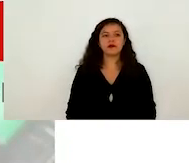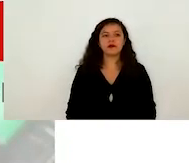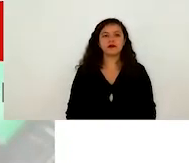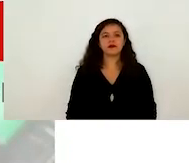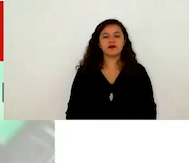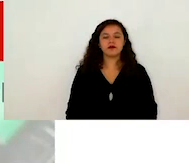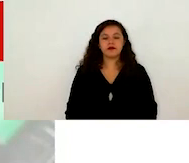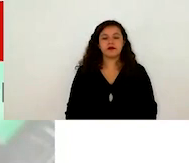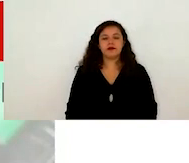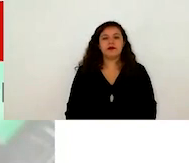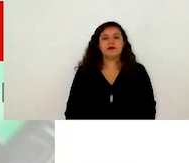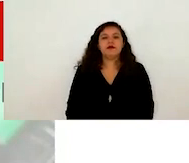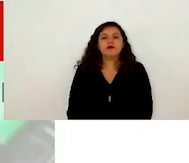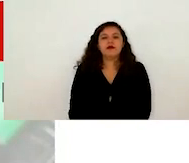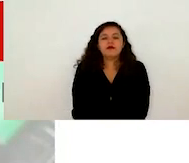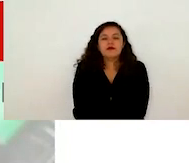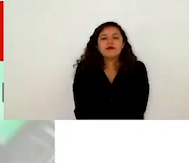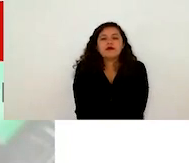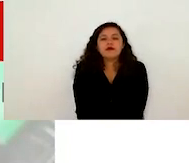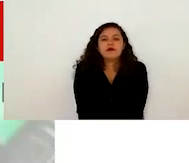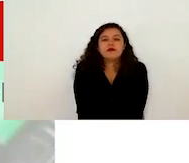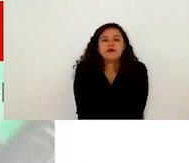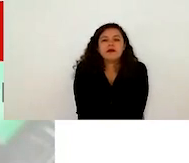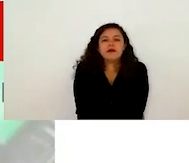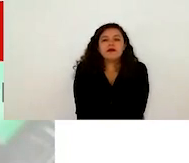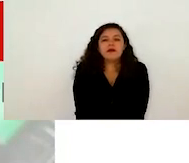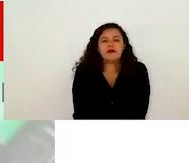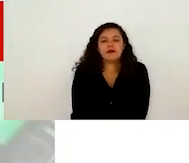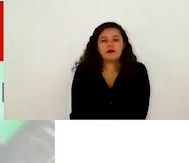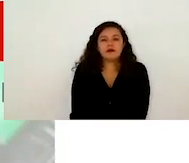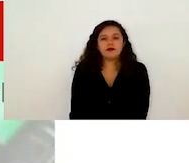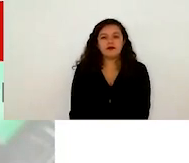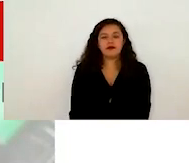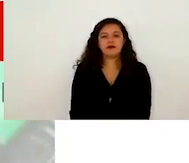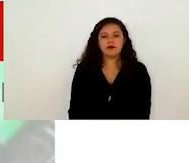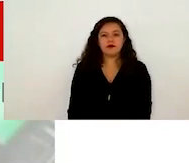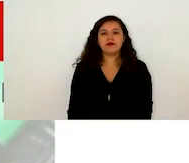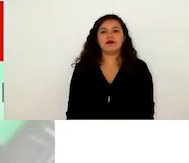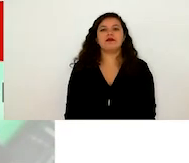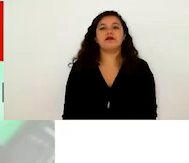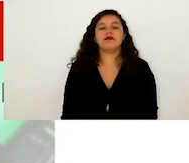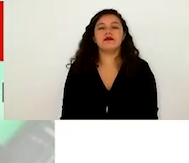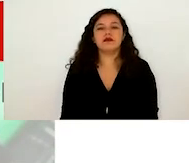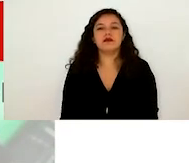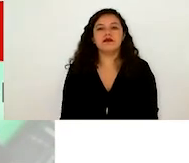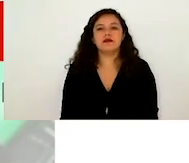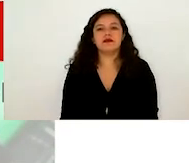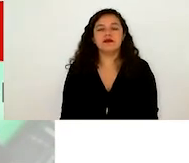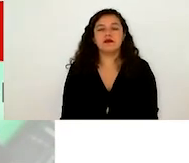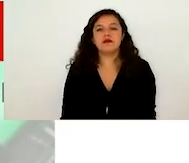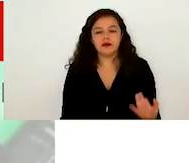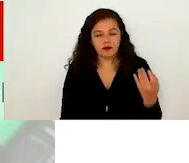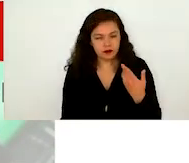la imagen en un centro muy bien david perfecto aquí es lado izquierdo